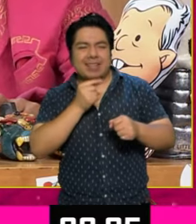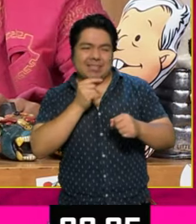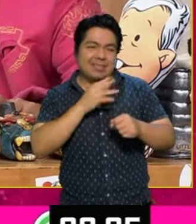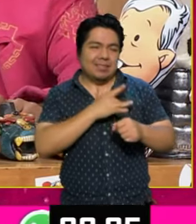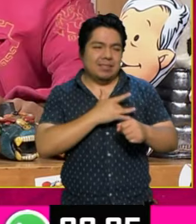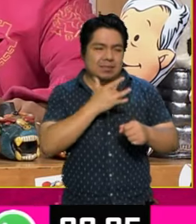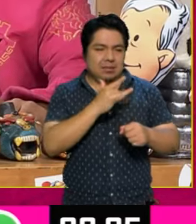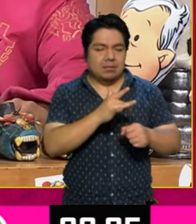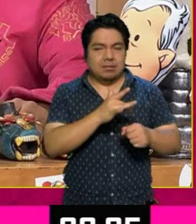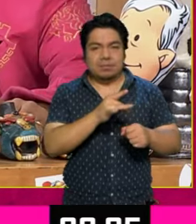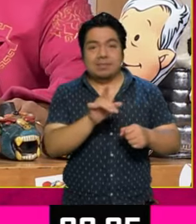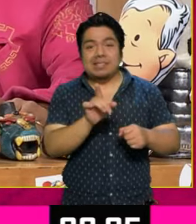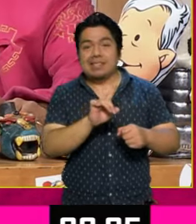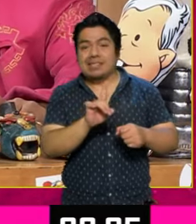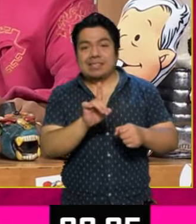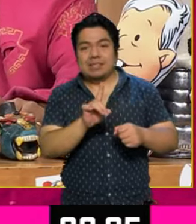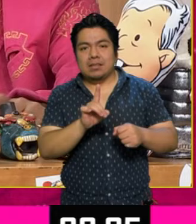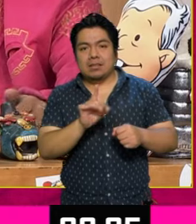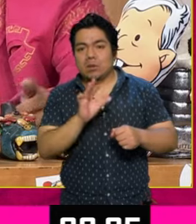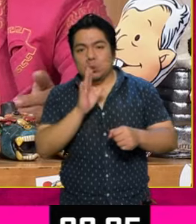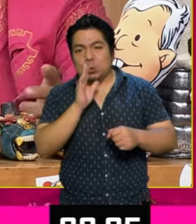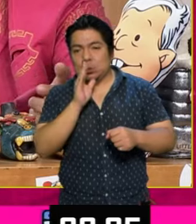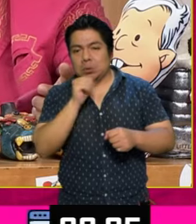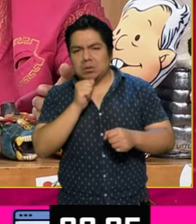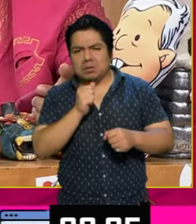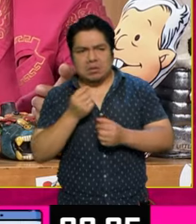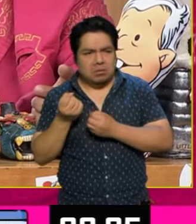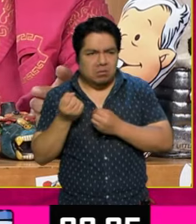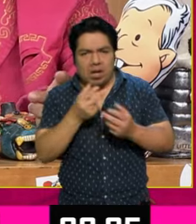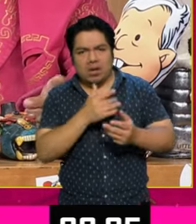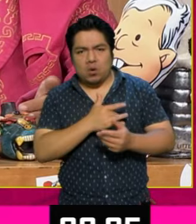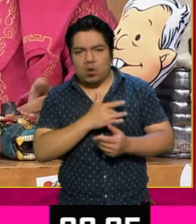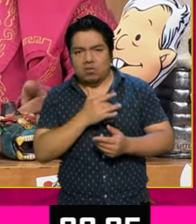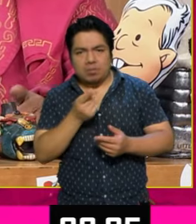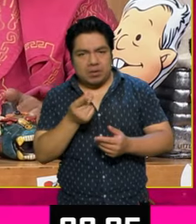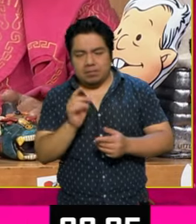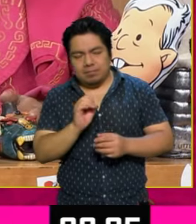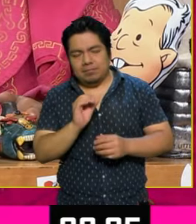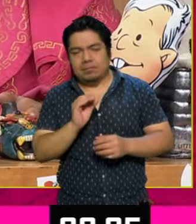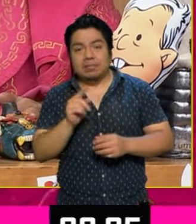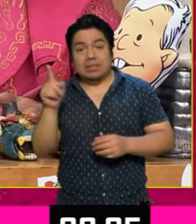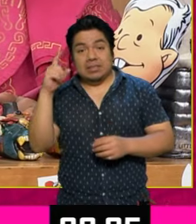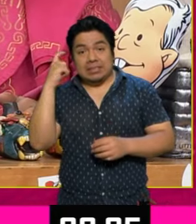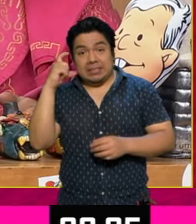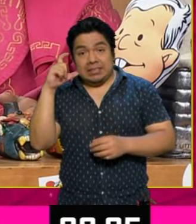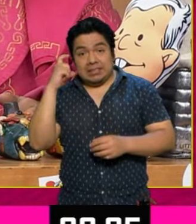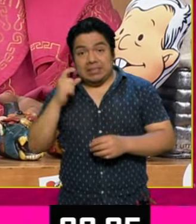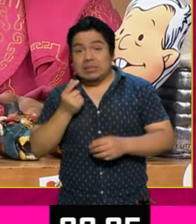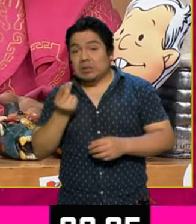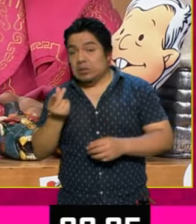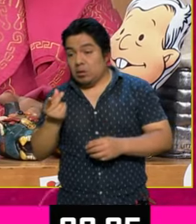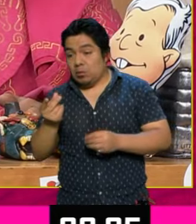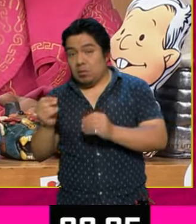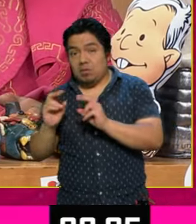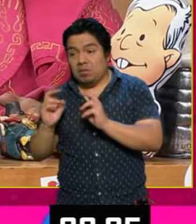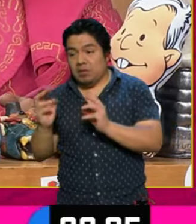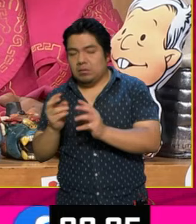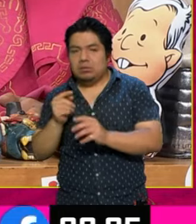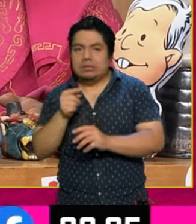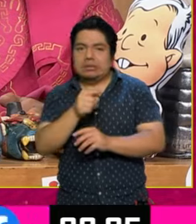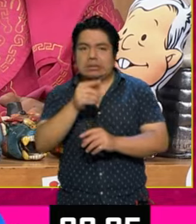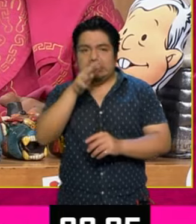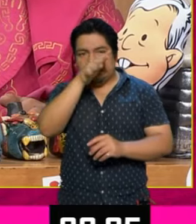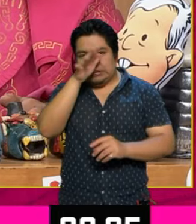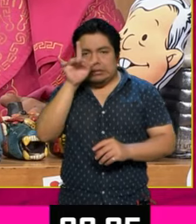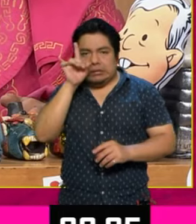no es políticamente correcto, no, señora. ¿Ah, ya no? No, ya no. ¿Cómo echarle los perros? No, ya no. Bueno, ya no se usa. En Querétaro una jauría sí atacó una cabecita blanca,